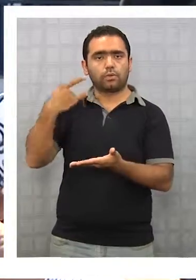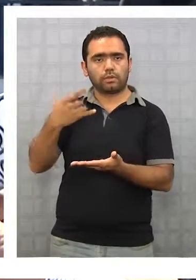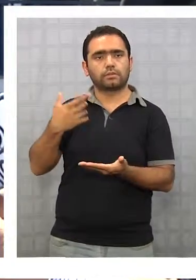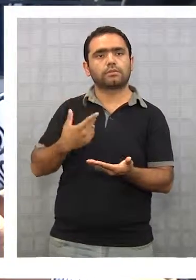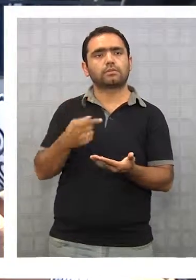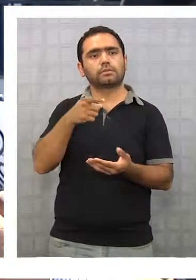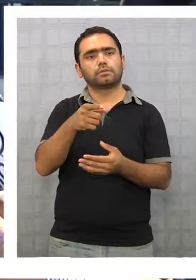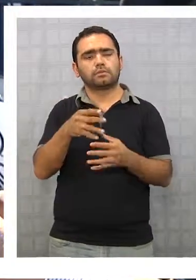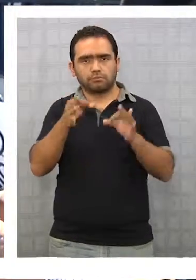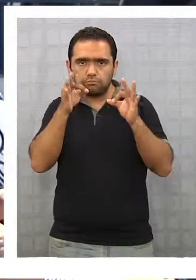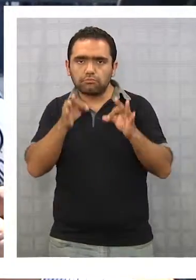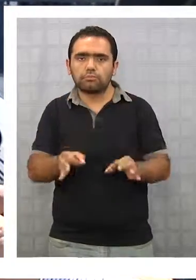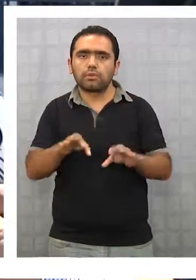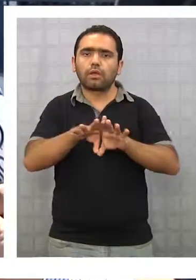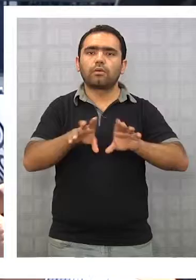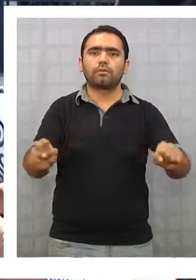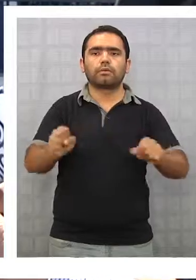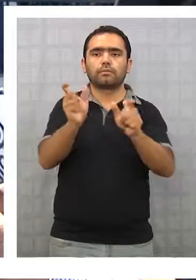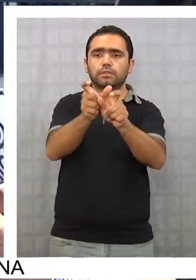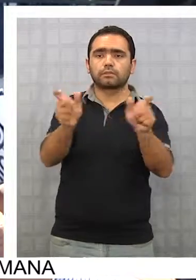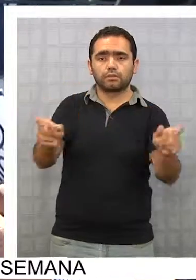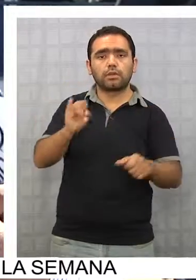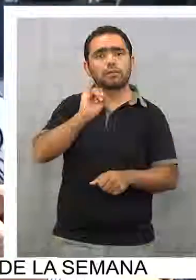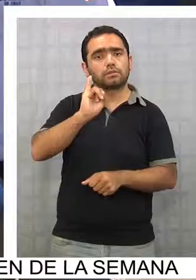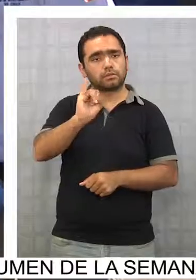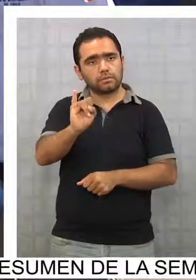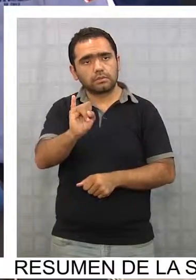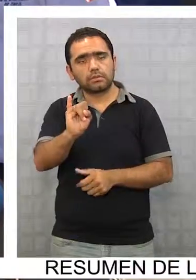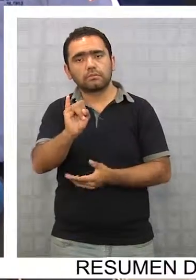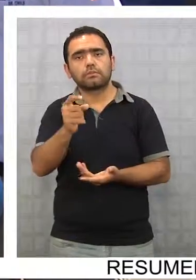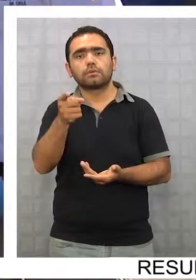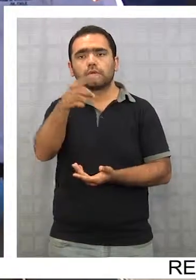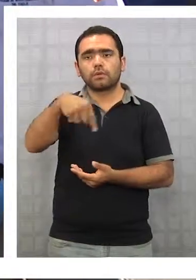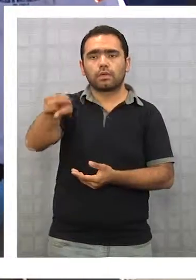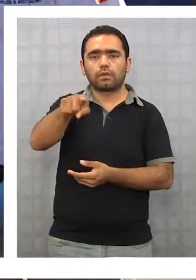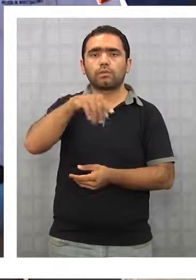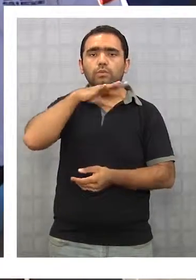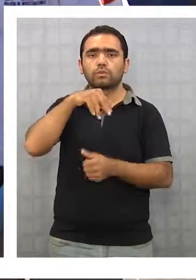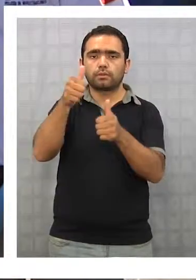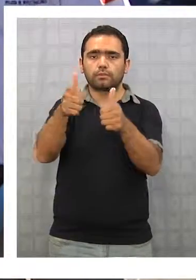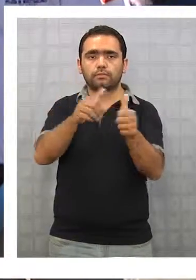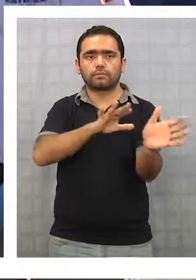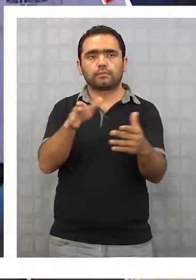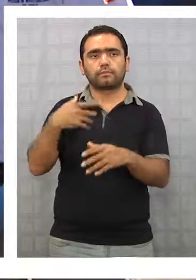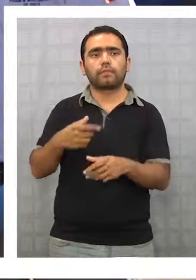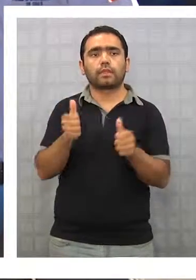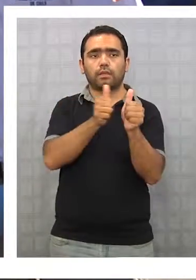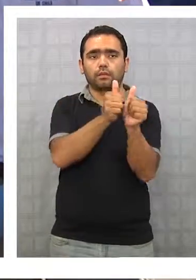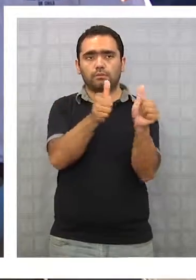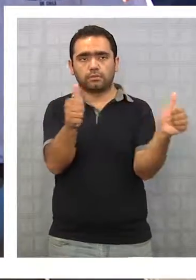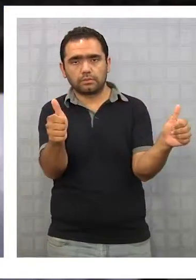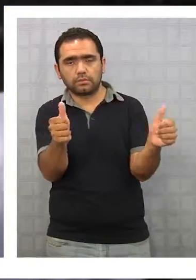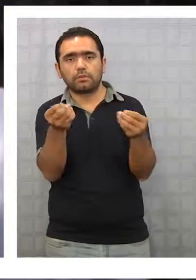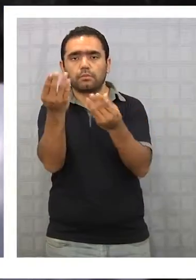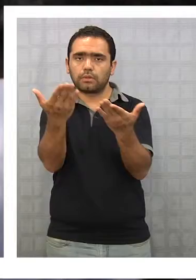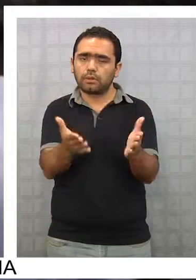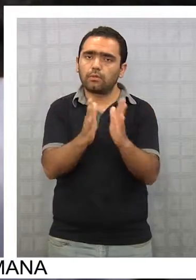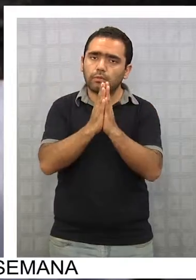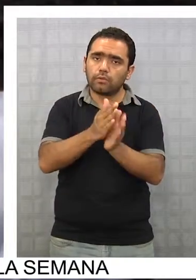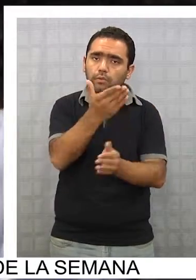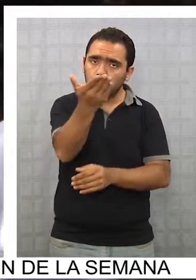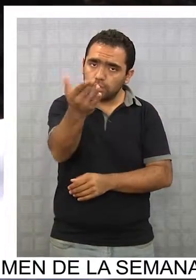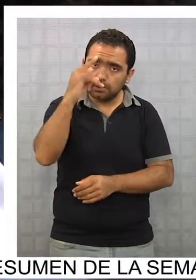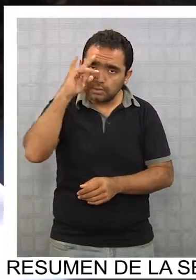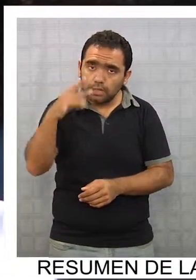refuerza el compromiso con aquellas personas que sí están haciendo del beneficio un uso en el uso que corresponde. Las autoridades invitaron a denunciar estos